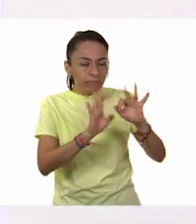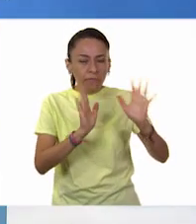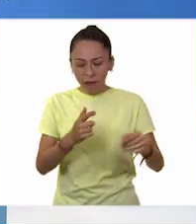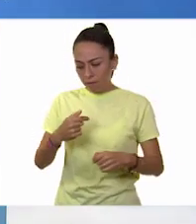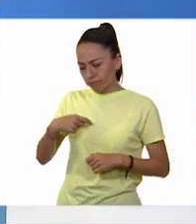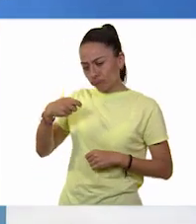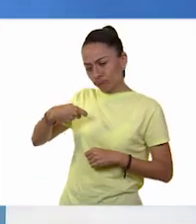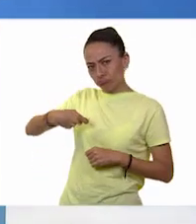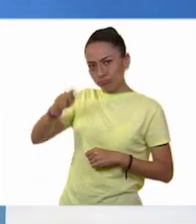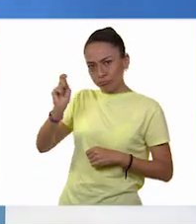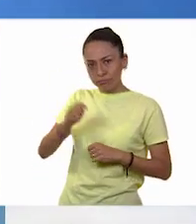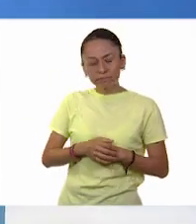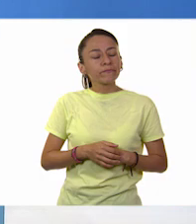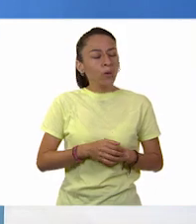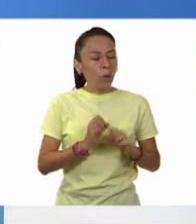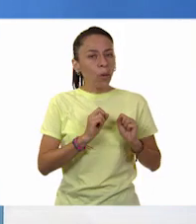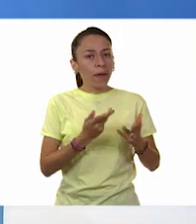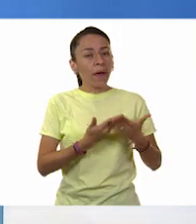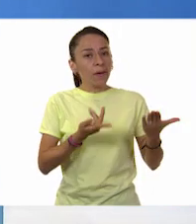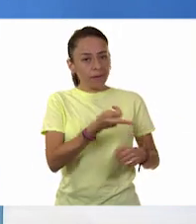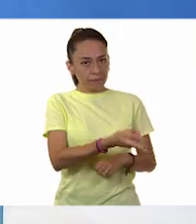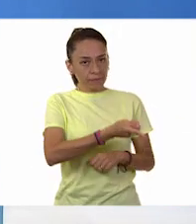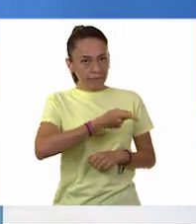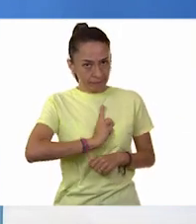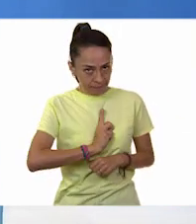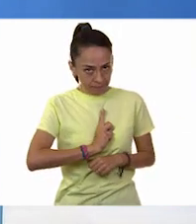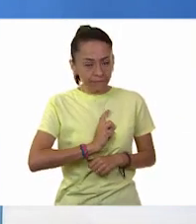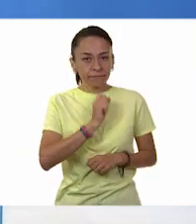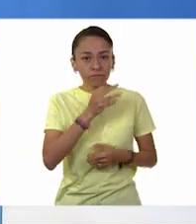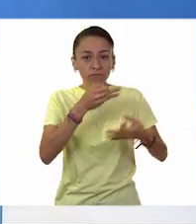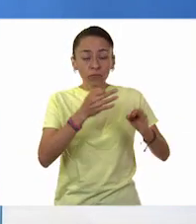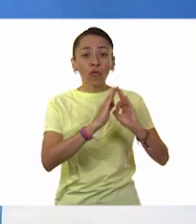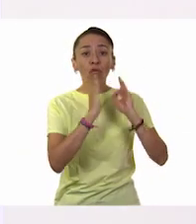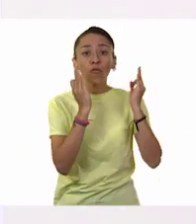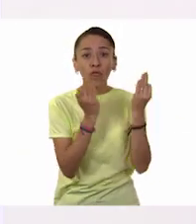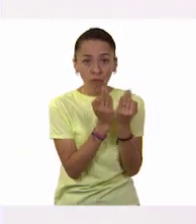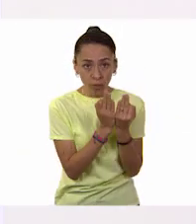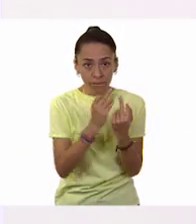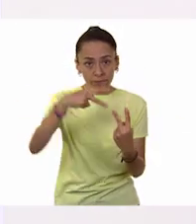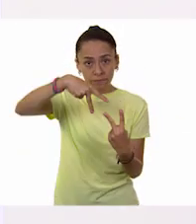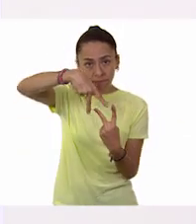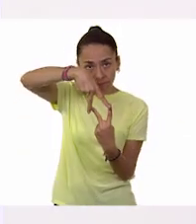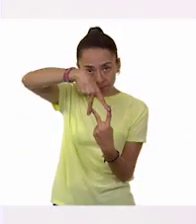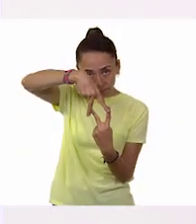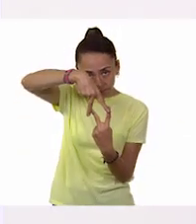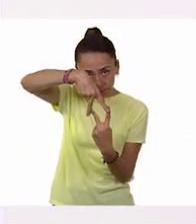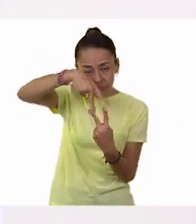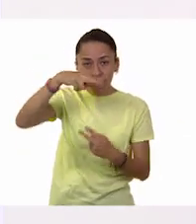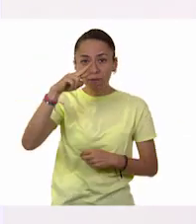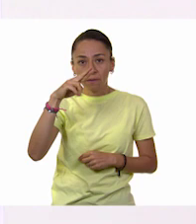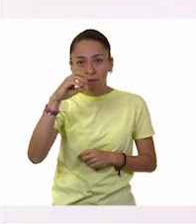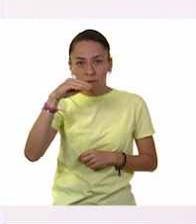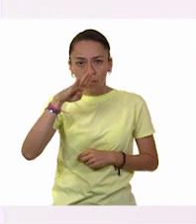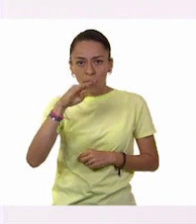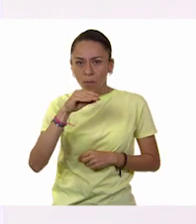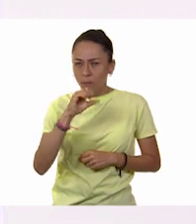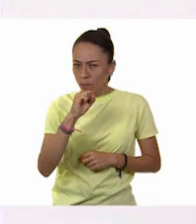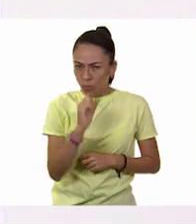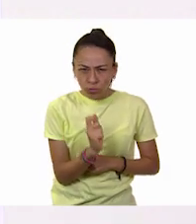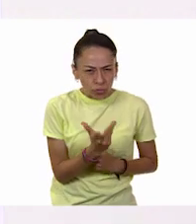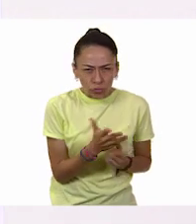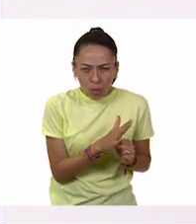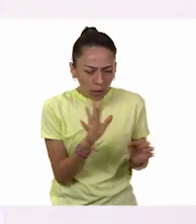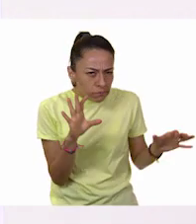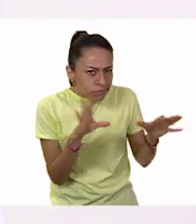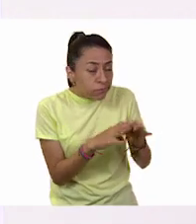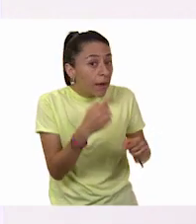localizar otra palabra que tiene que ver con los rombos. Observen porque todas estas palabras tienen que ver con